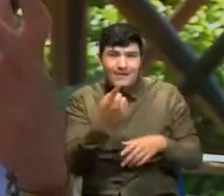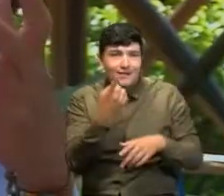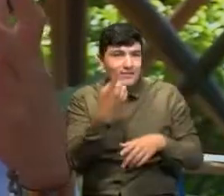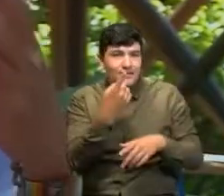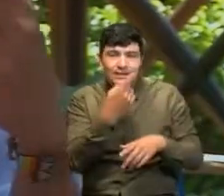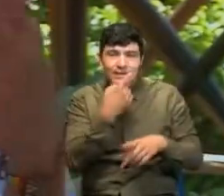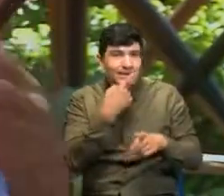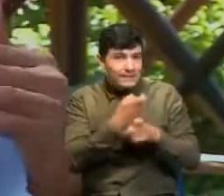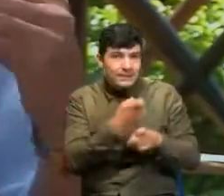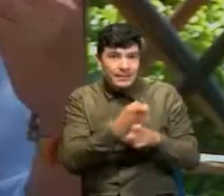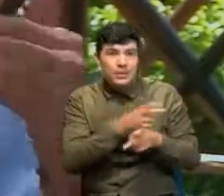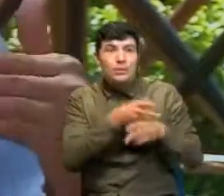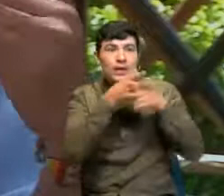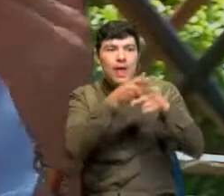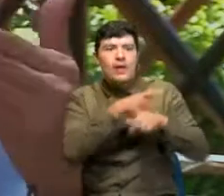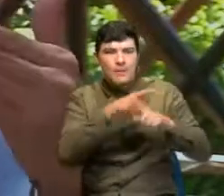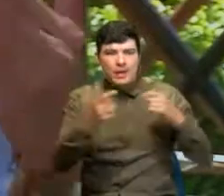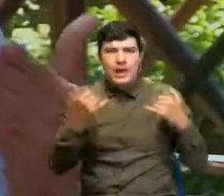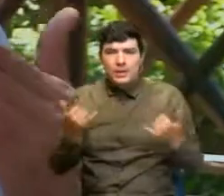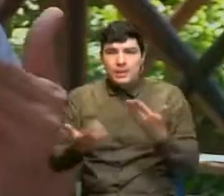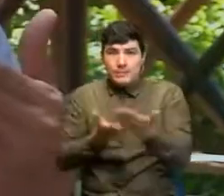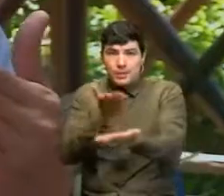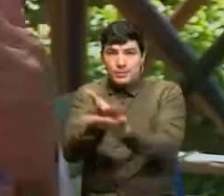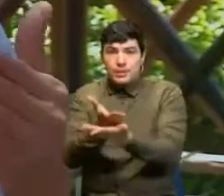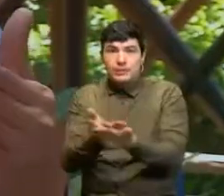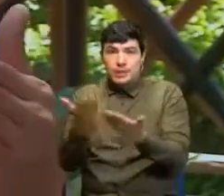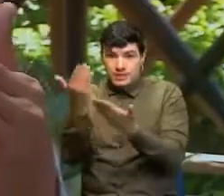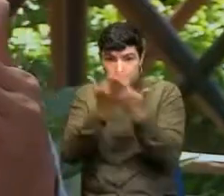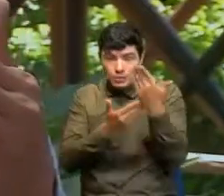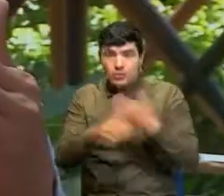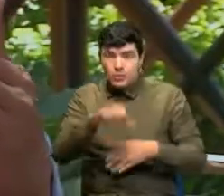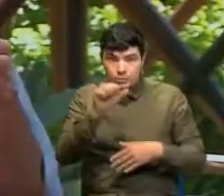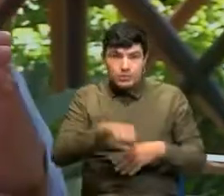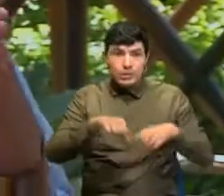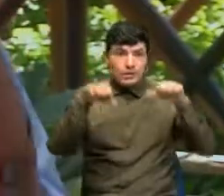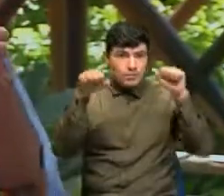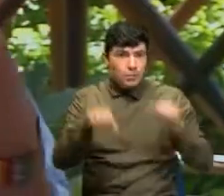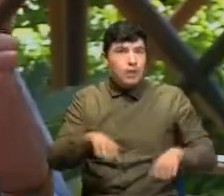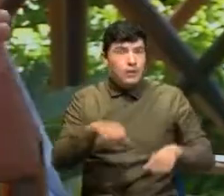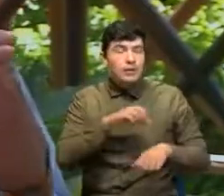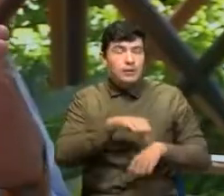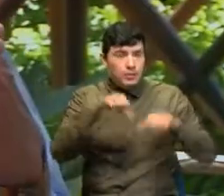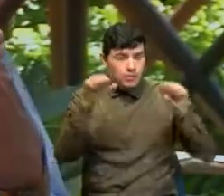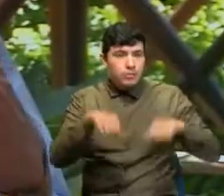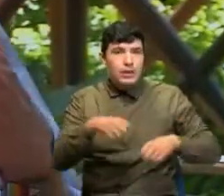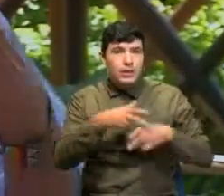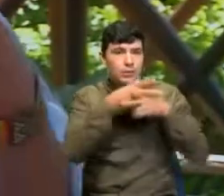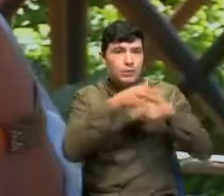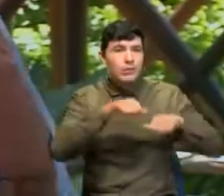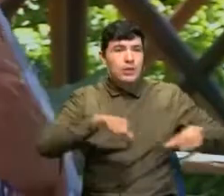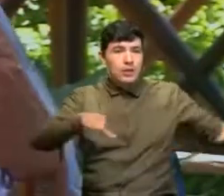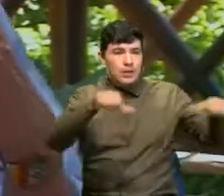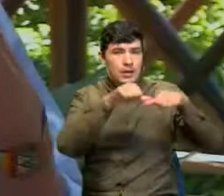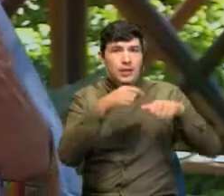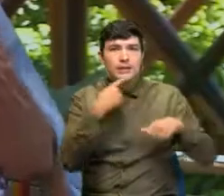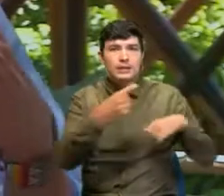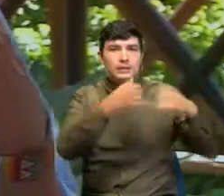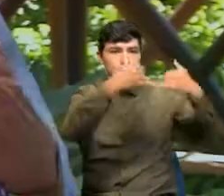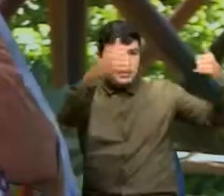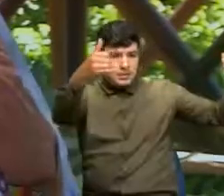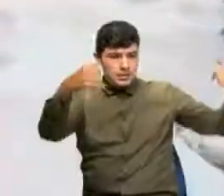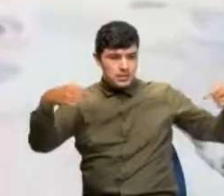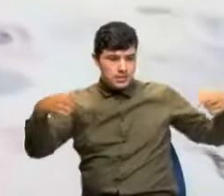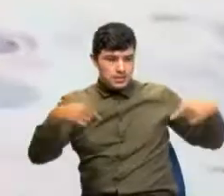nosotros estamos proponiendo y hemos avanzado los estudios que demuestran que sí hay la posibilidad de generar un área de conservación que se llama un distrito de